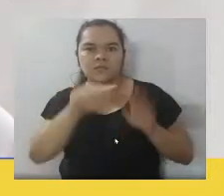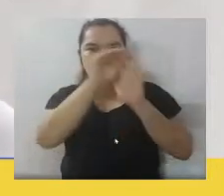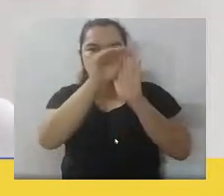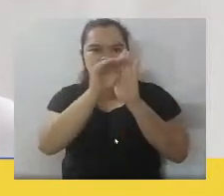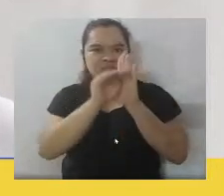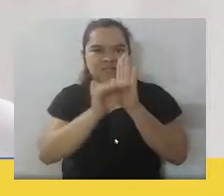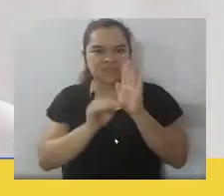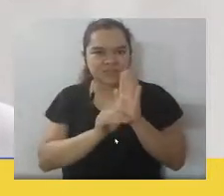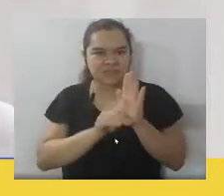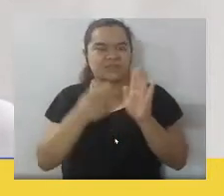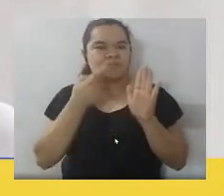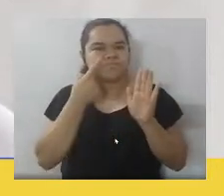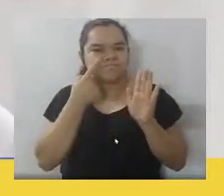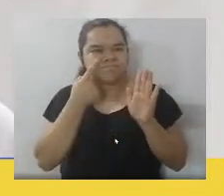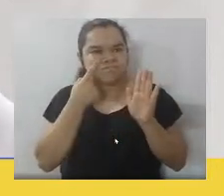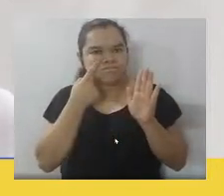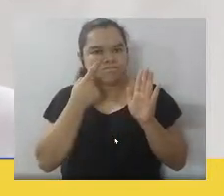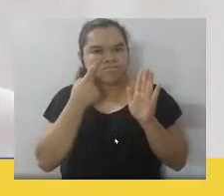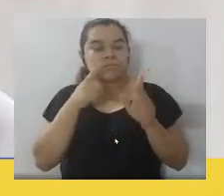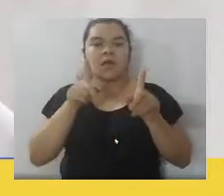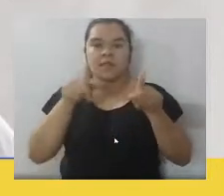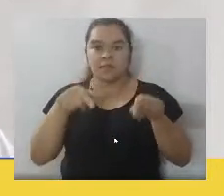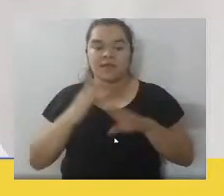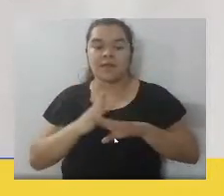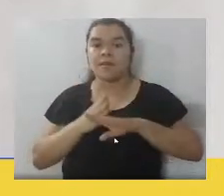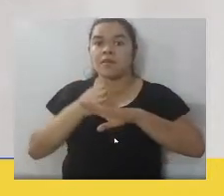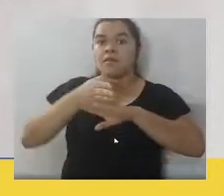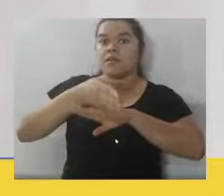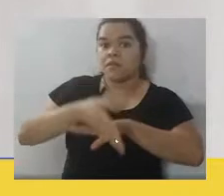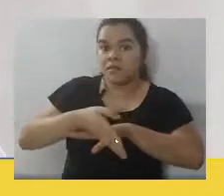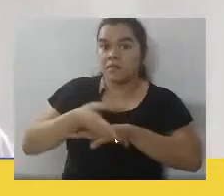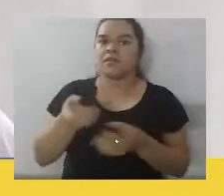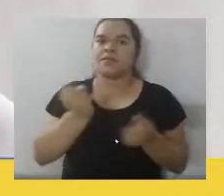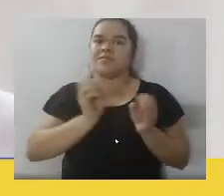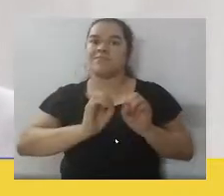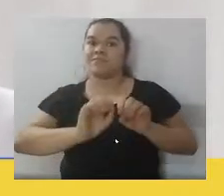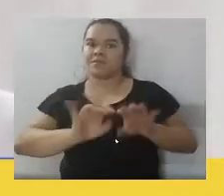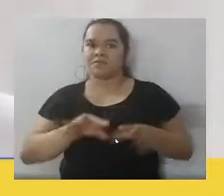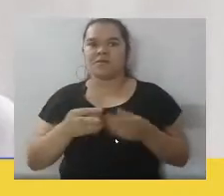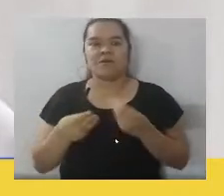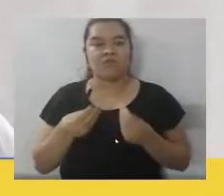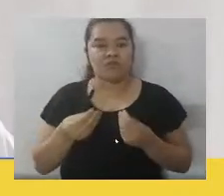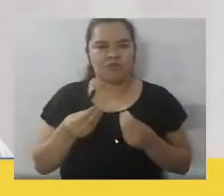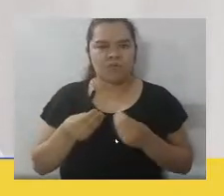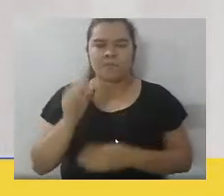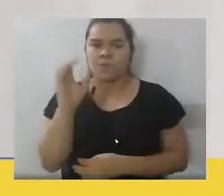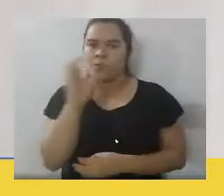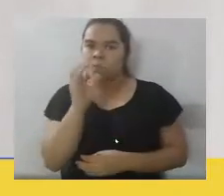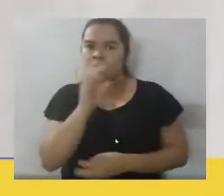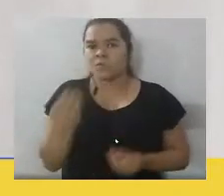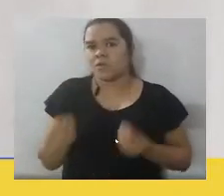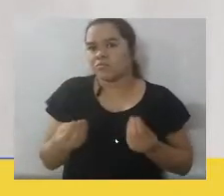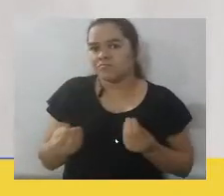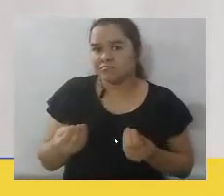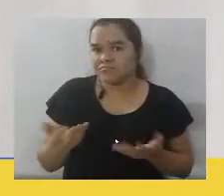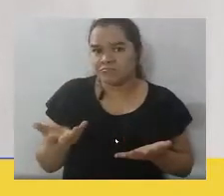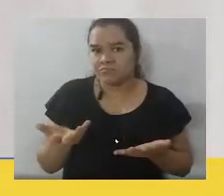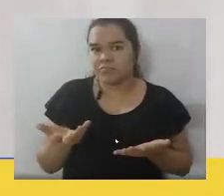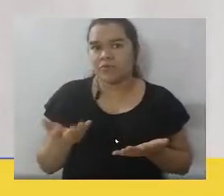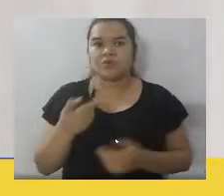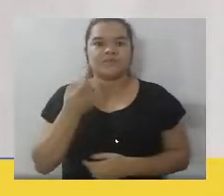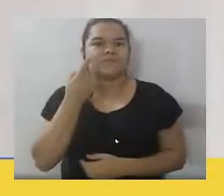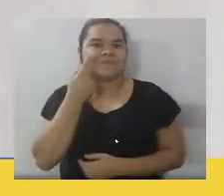condiciones para el ingreso a estas carreras, los cursos que se preparan para acompañarlos y